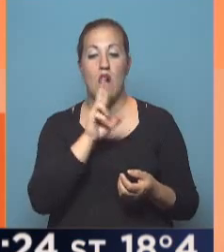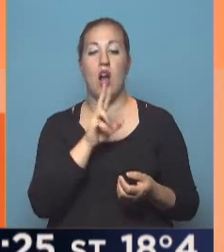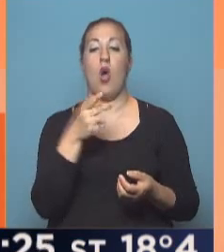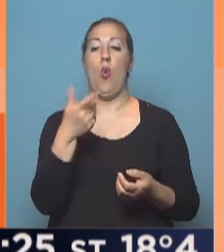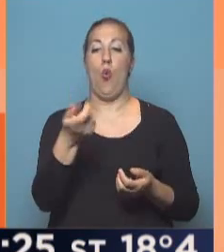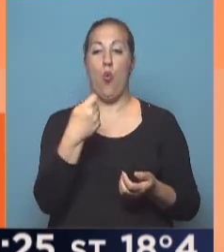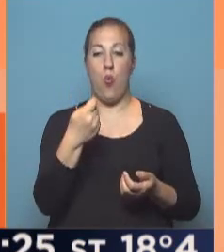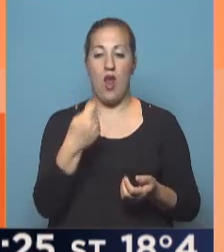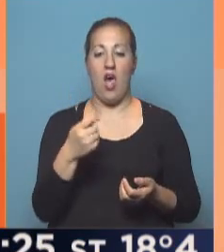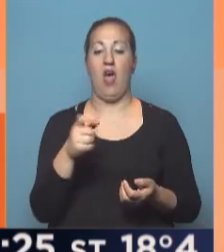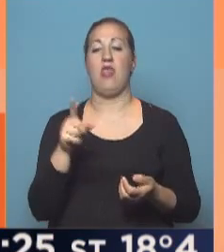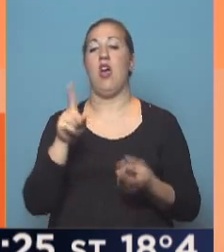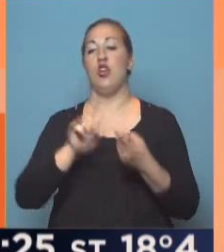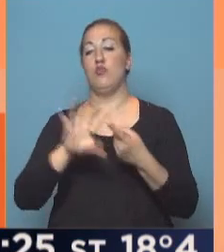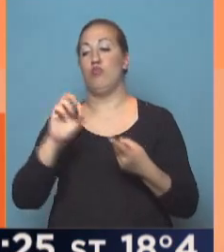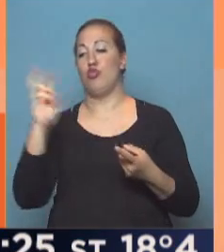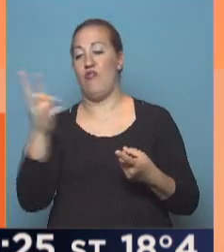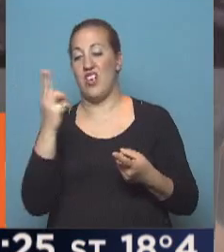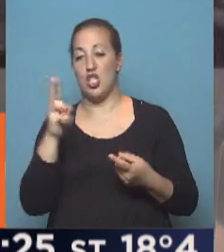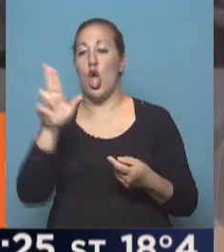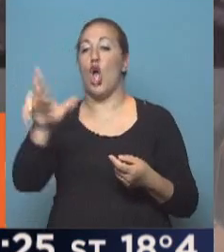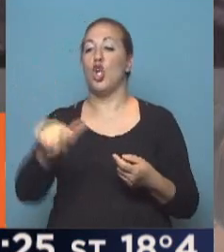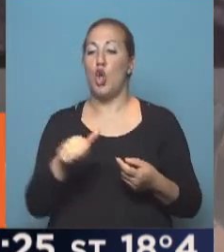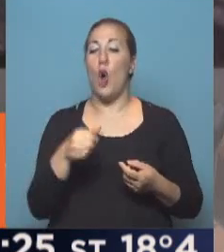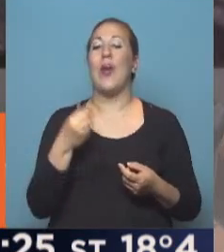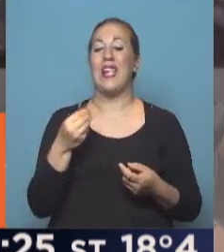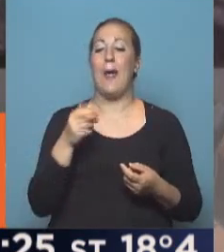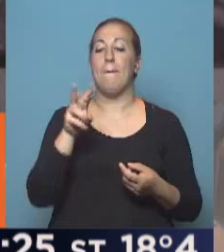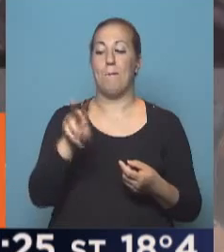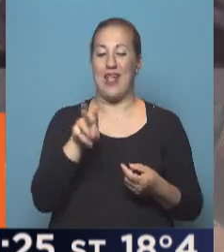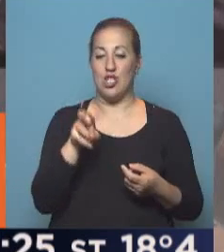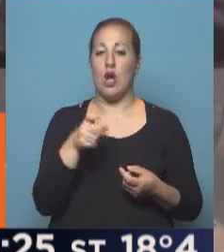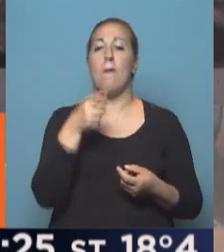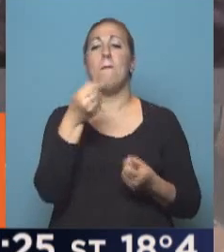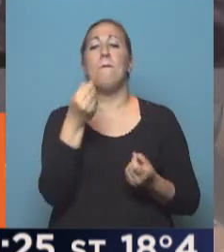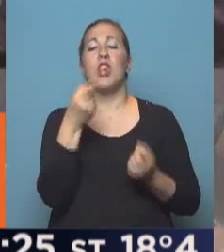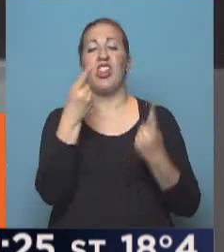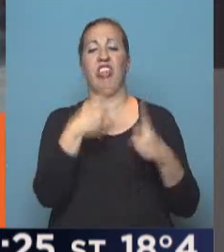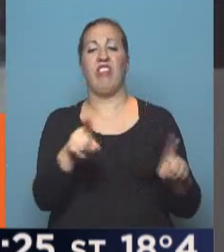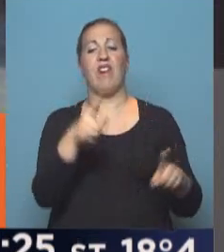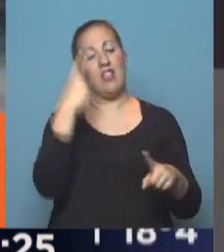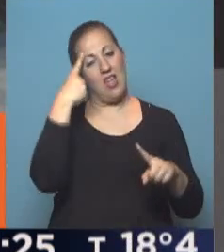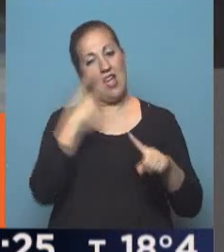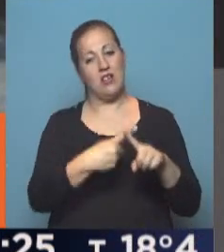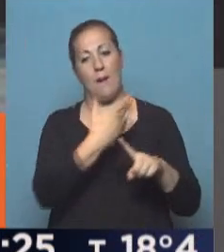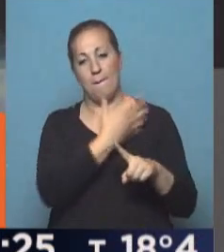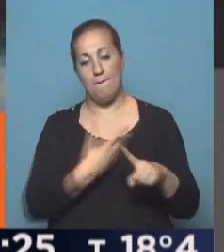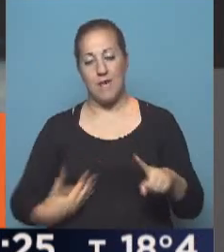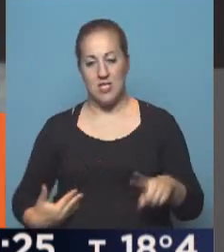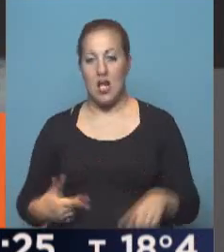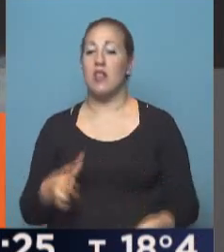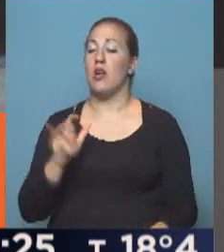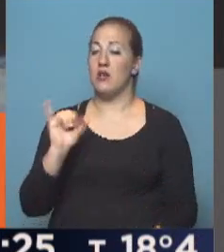jubiló que falleció su marido cobra una pensión porque es el caso diferente en la ex presidente se hizo que es